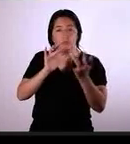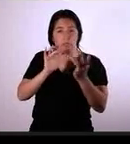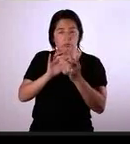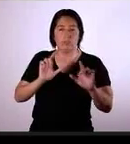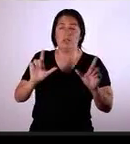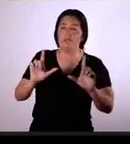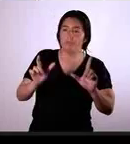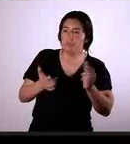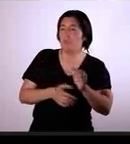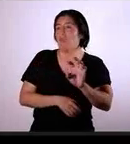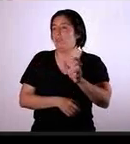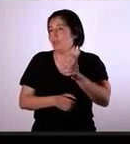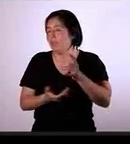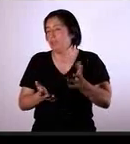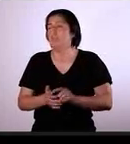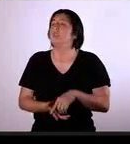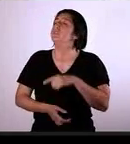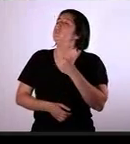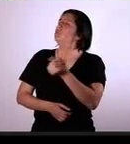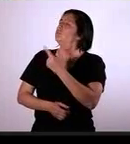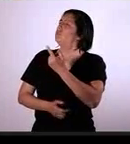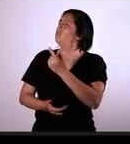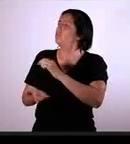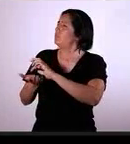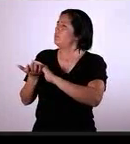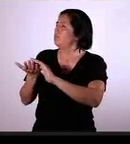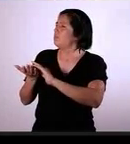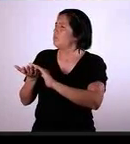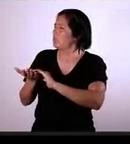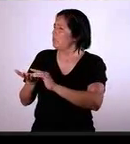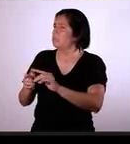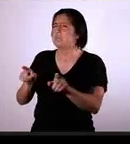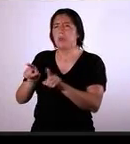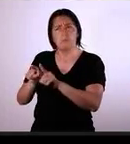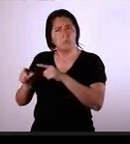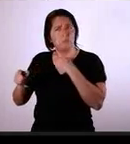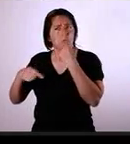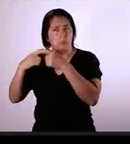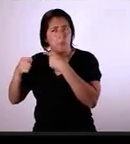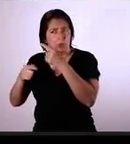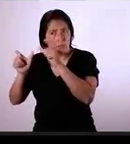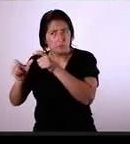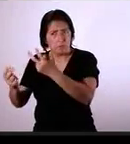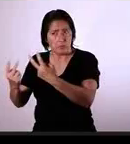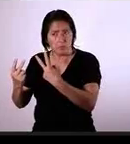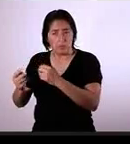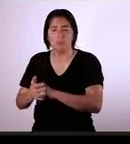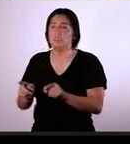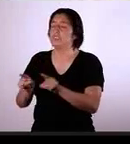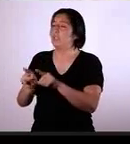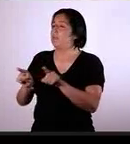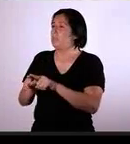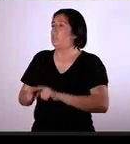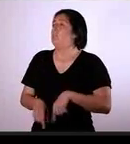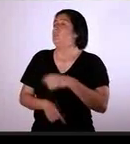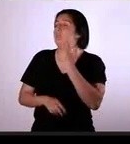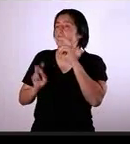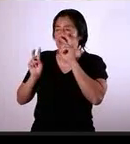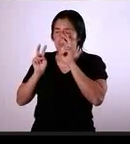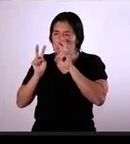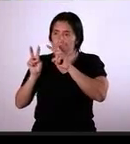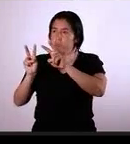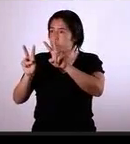solamente es el material en braille, porque también, amigos, les cuento que su material audiovisual,